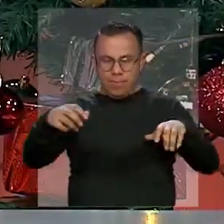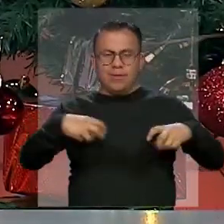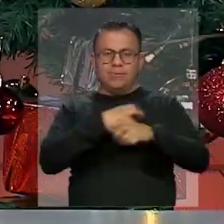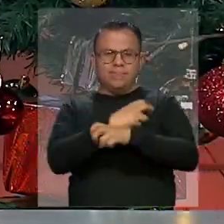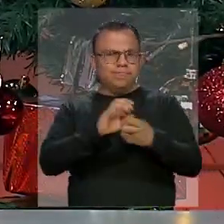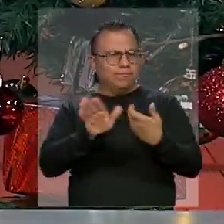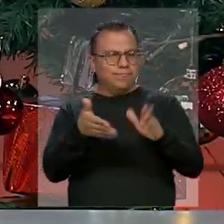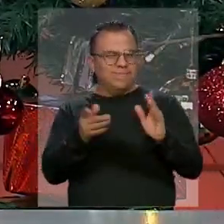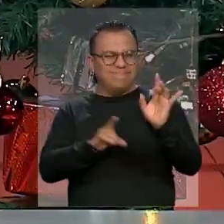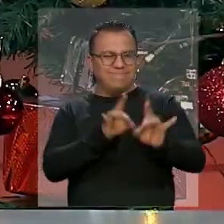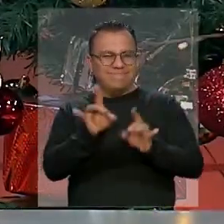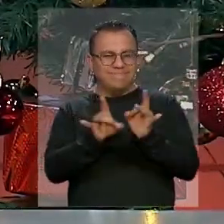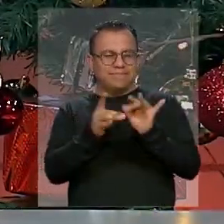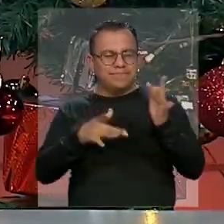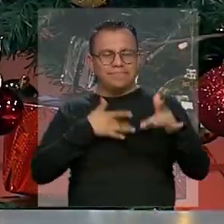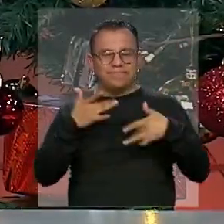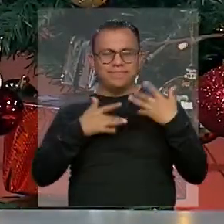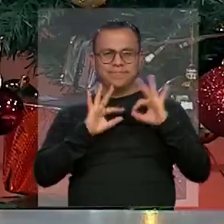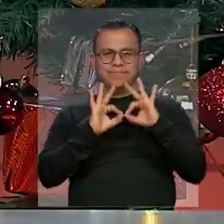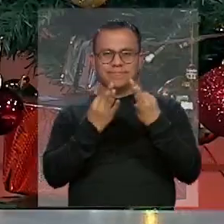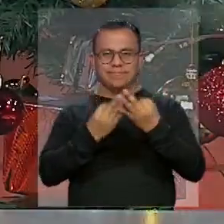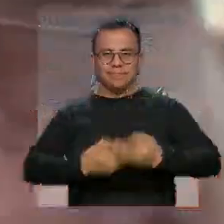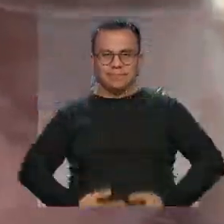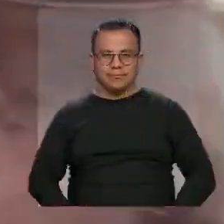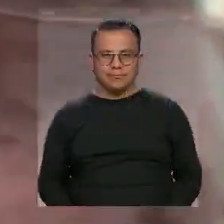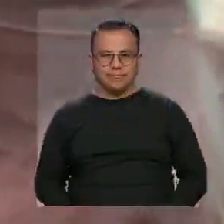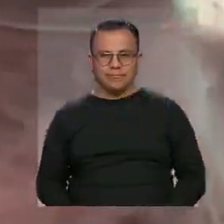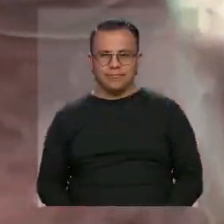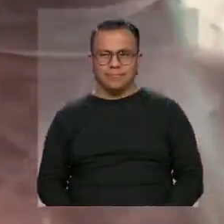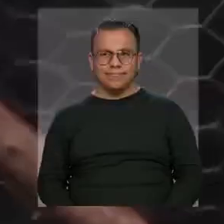plan perfecto para gozar en familia.